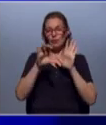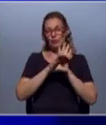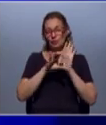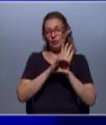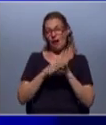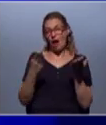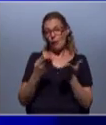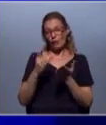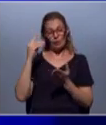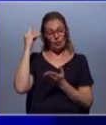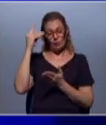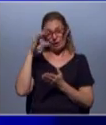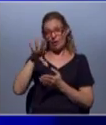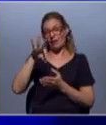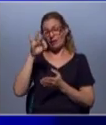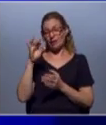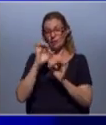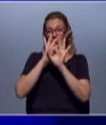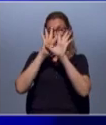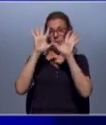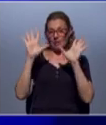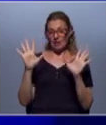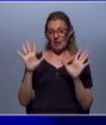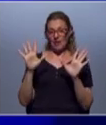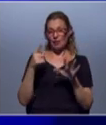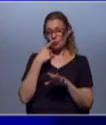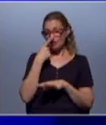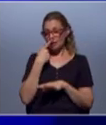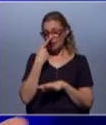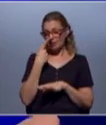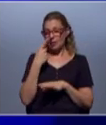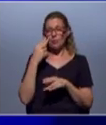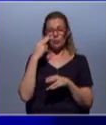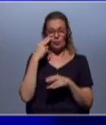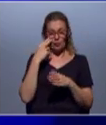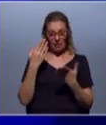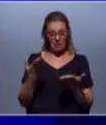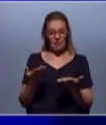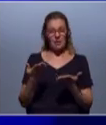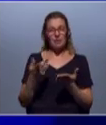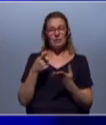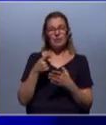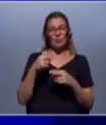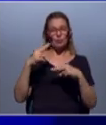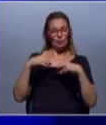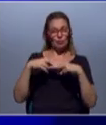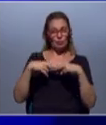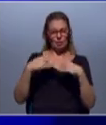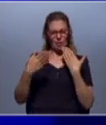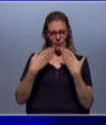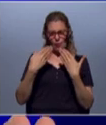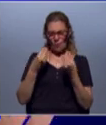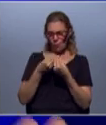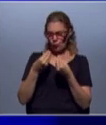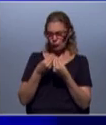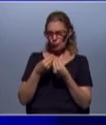condición de diputado electo quedó bien clara quiero decir su veta su interés por esos asuntos claro hace bien poco usted publicó un tweet del que se habló mucho en los